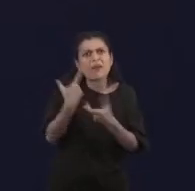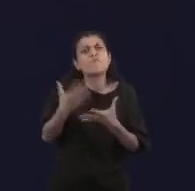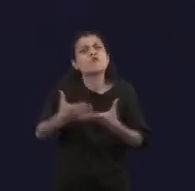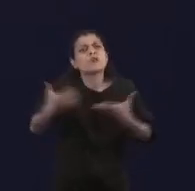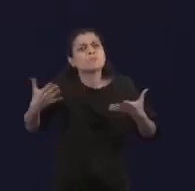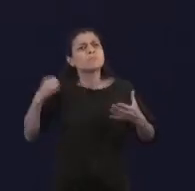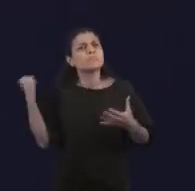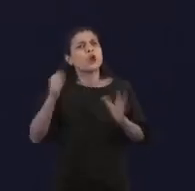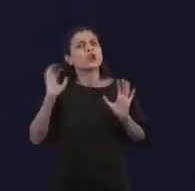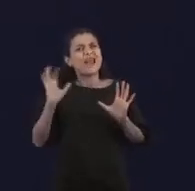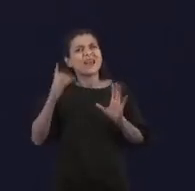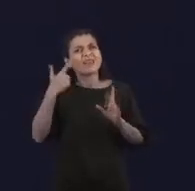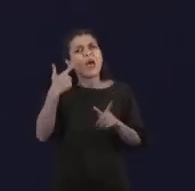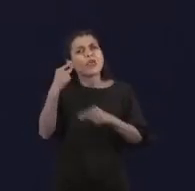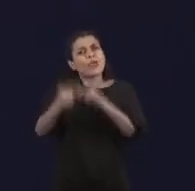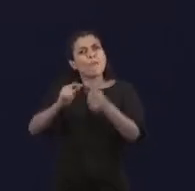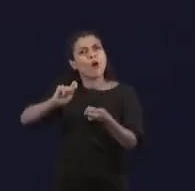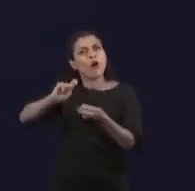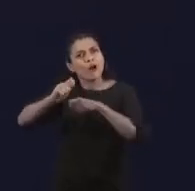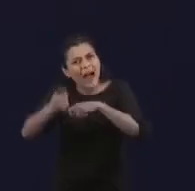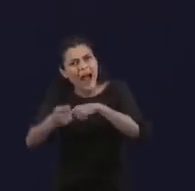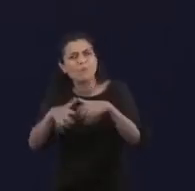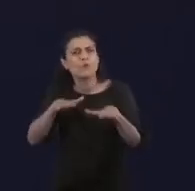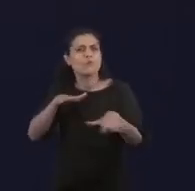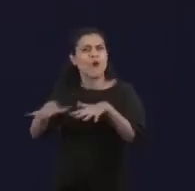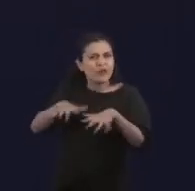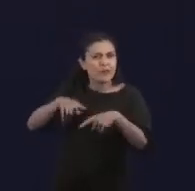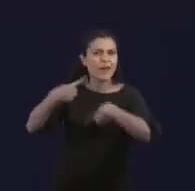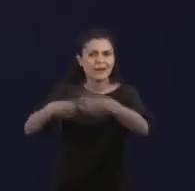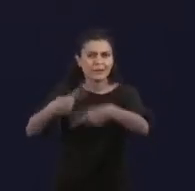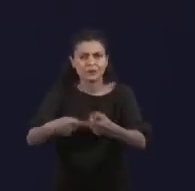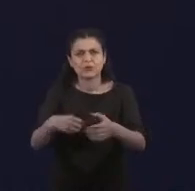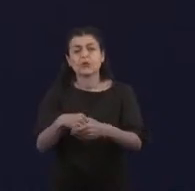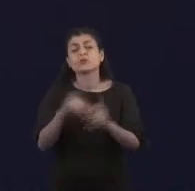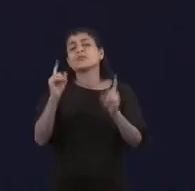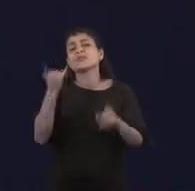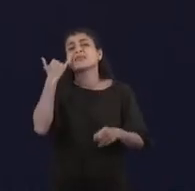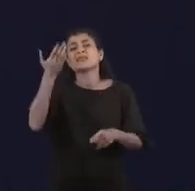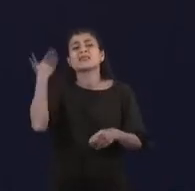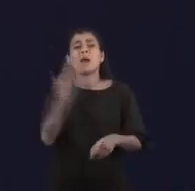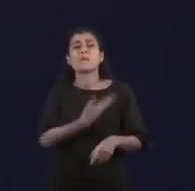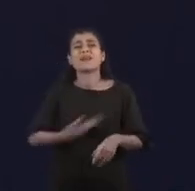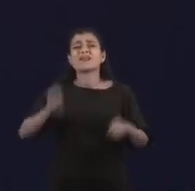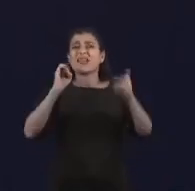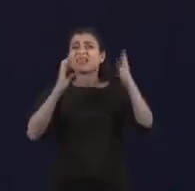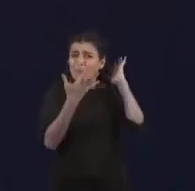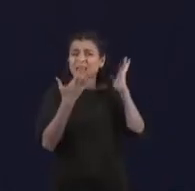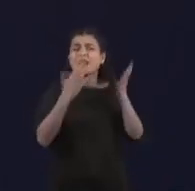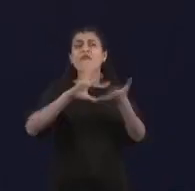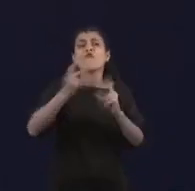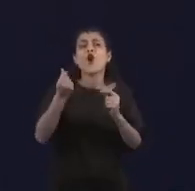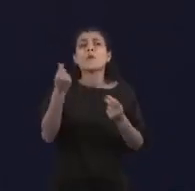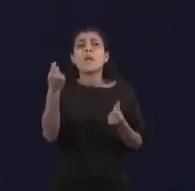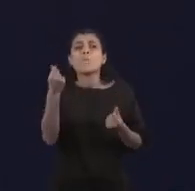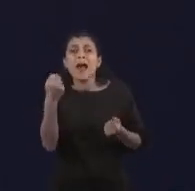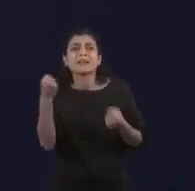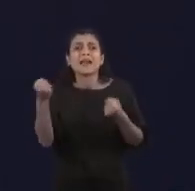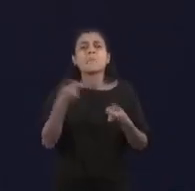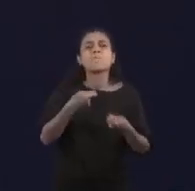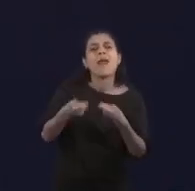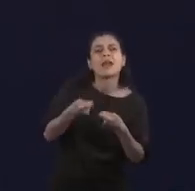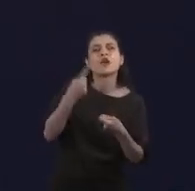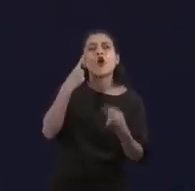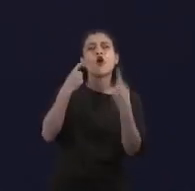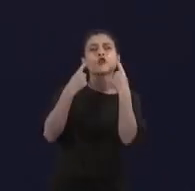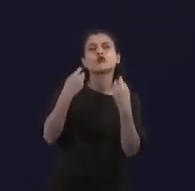esta. Y el presidente de la Nación ya lo ha dicho, nuestro régimen monetario va a ser en